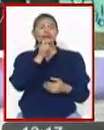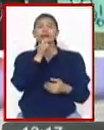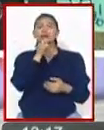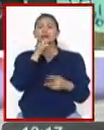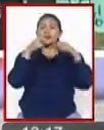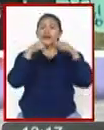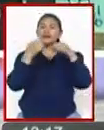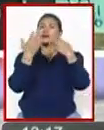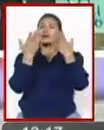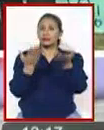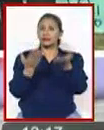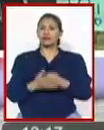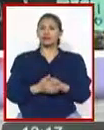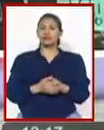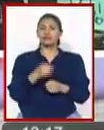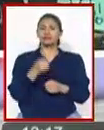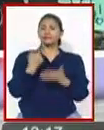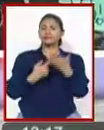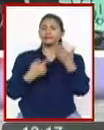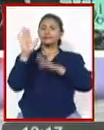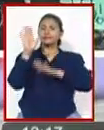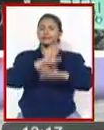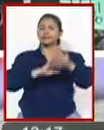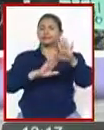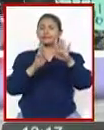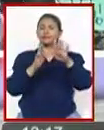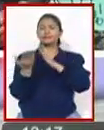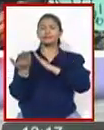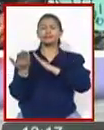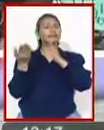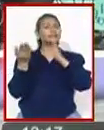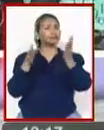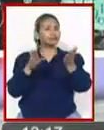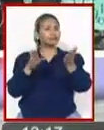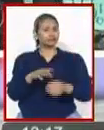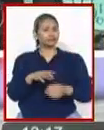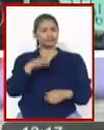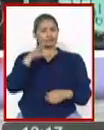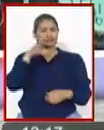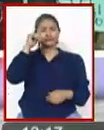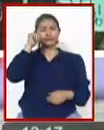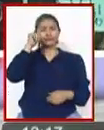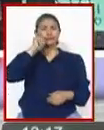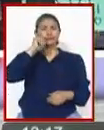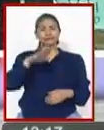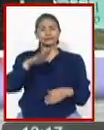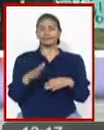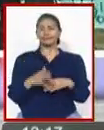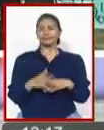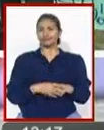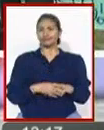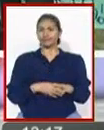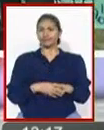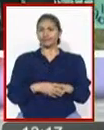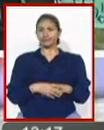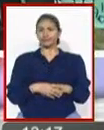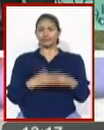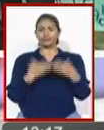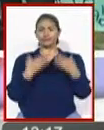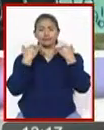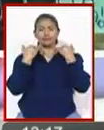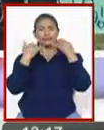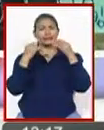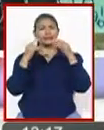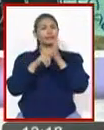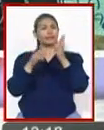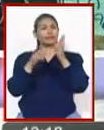zona. Y lo que ha preocupado es mucho la pérdida de vida de esta pequeña, Gabriel. Gracias por ese informe, vamos a continuar con